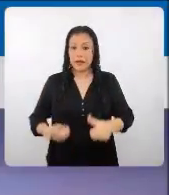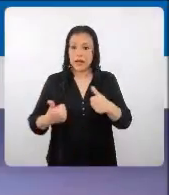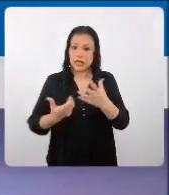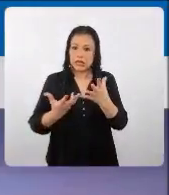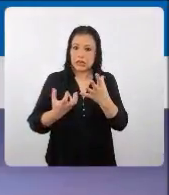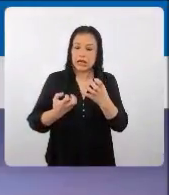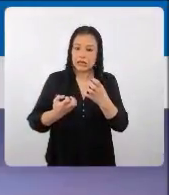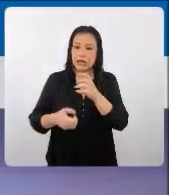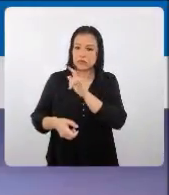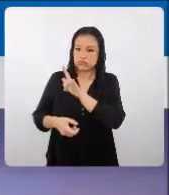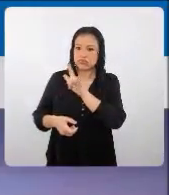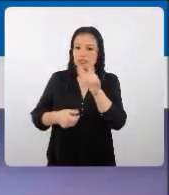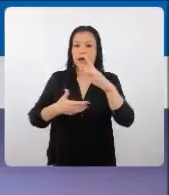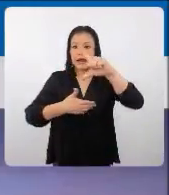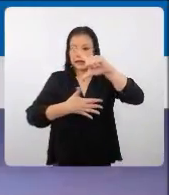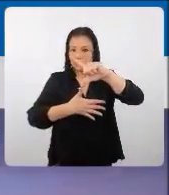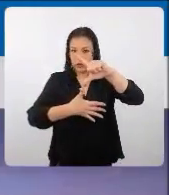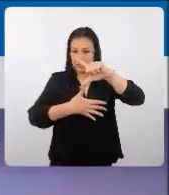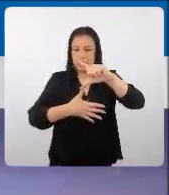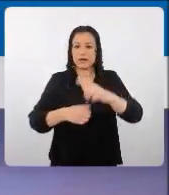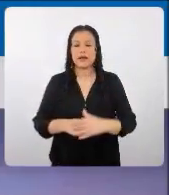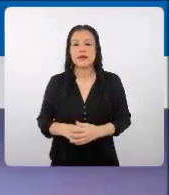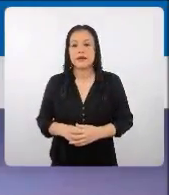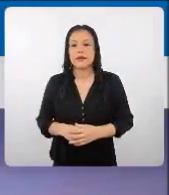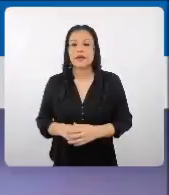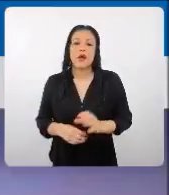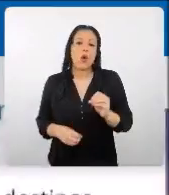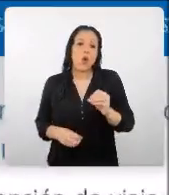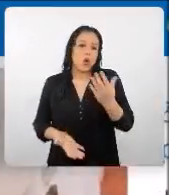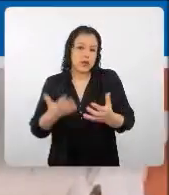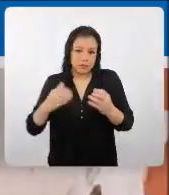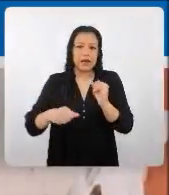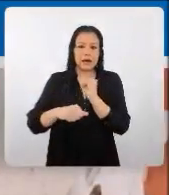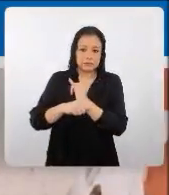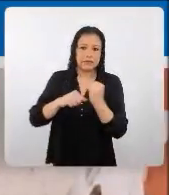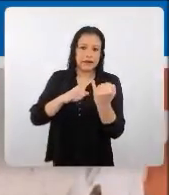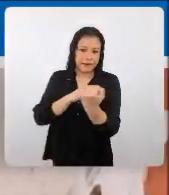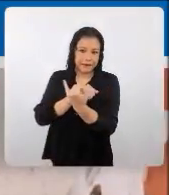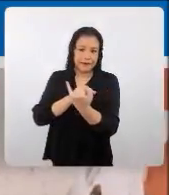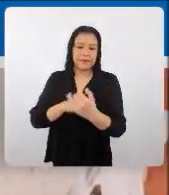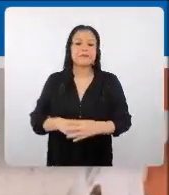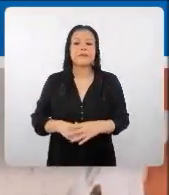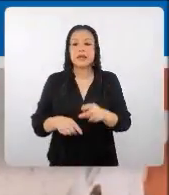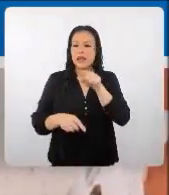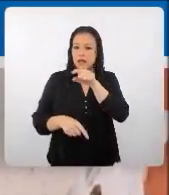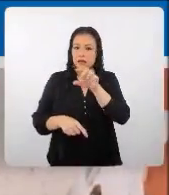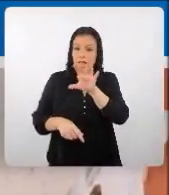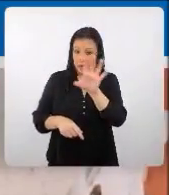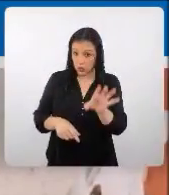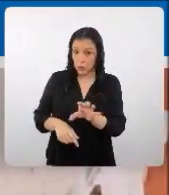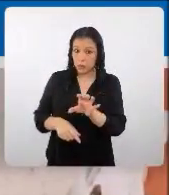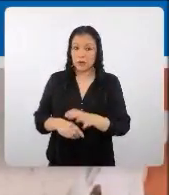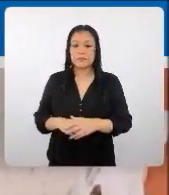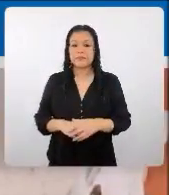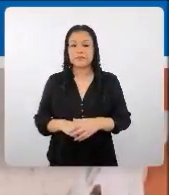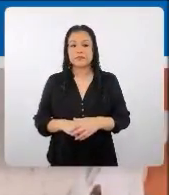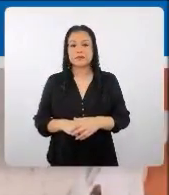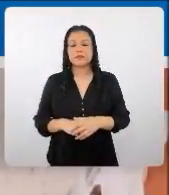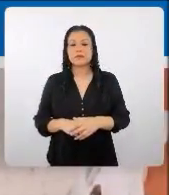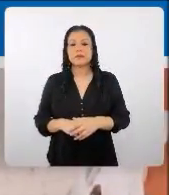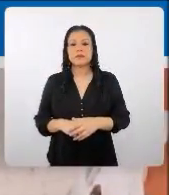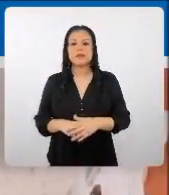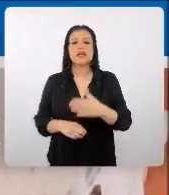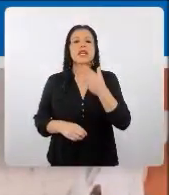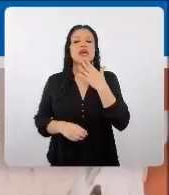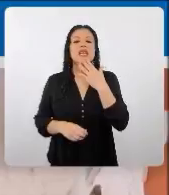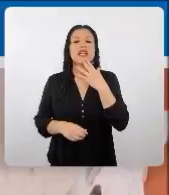acercarse a Latinoamérica, de visitar Latinoamérica o el Caribe. Y de ellos, quienes